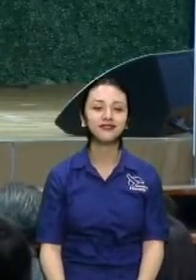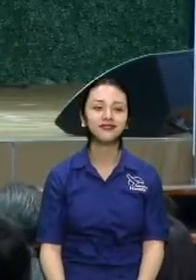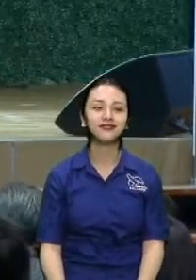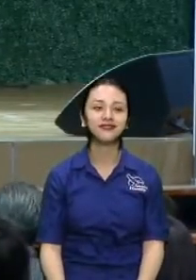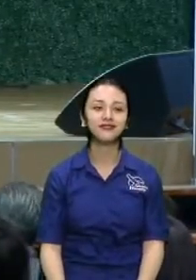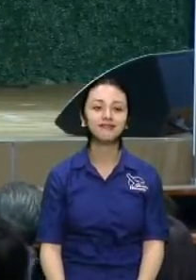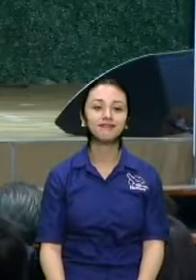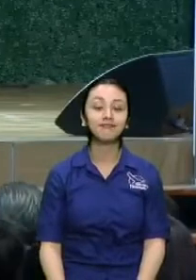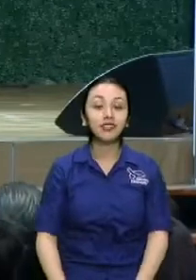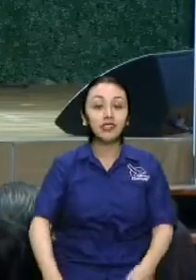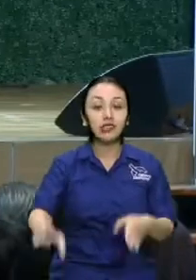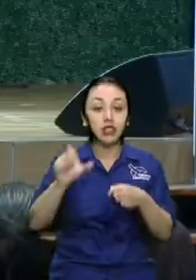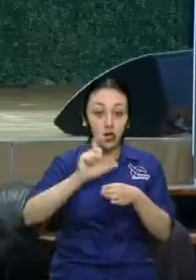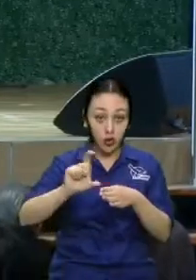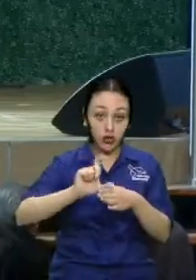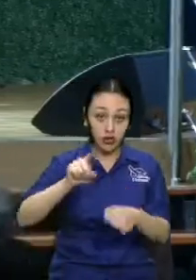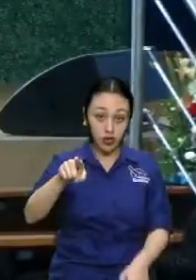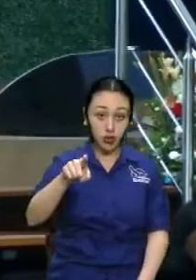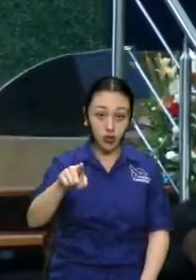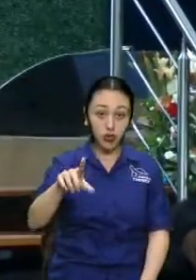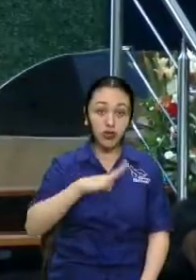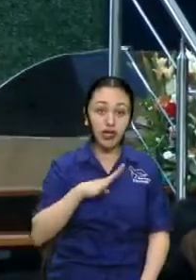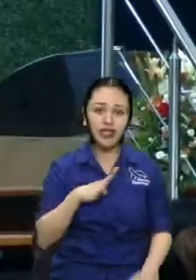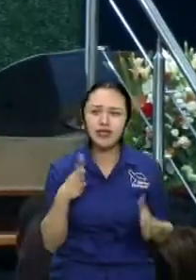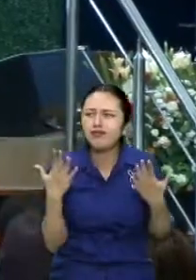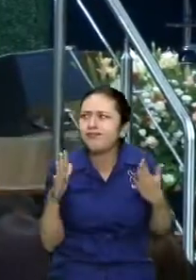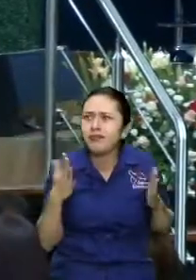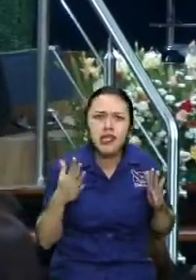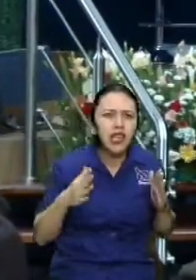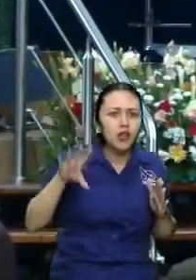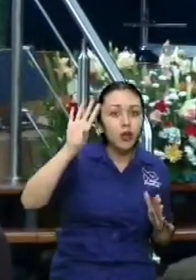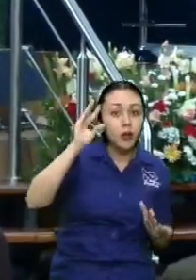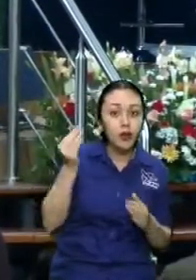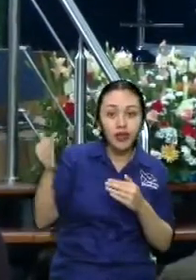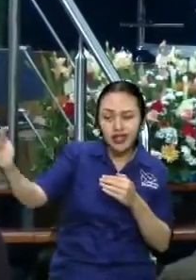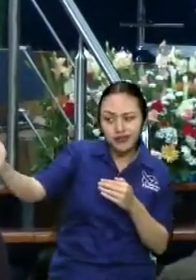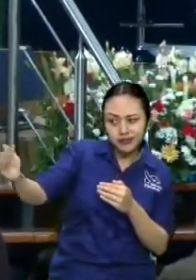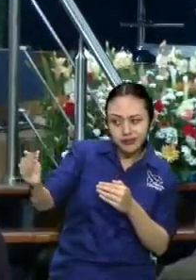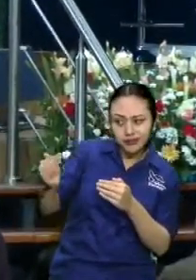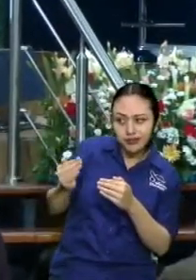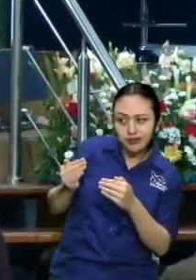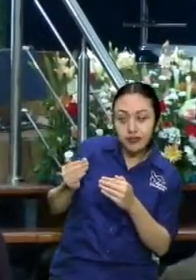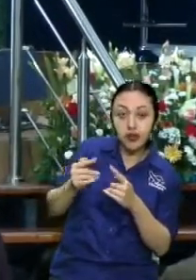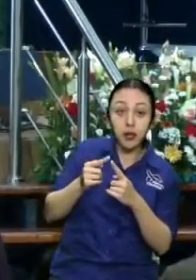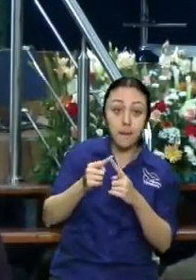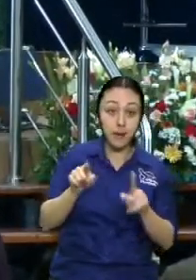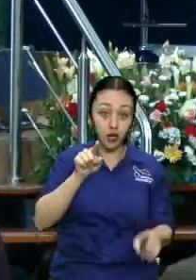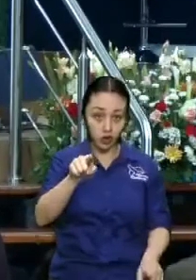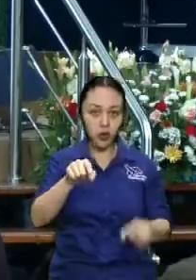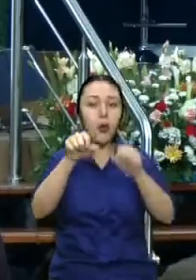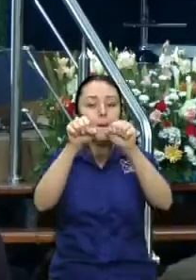Hay cosas que tienes miedo porque se aproximan, pero tú puedes hacerlo.